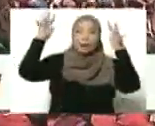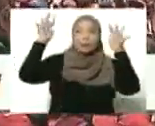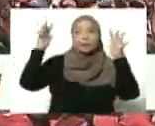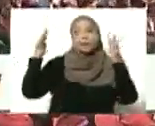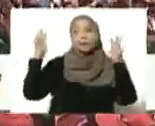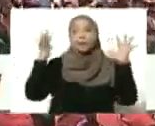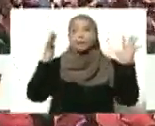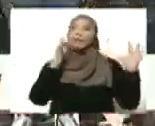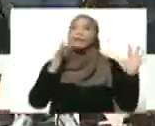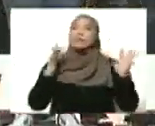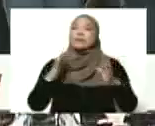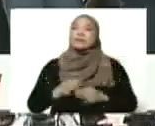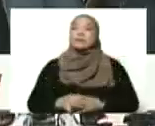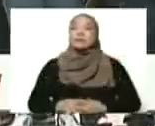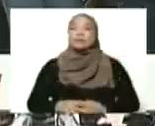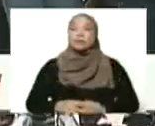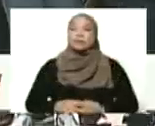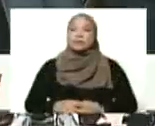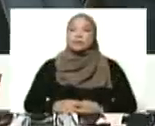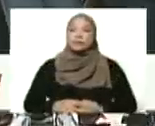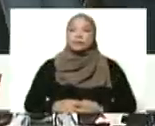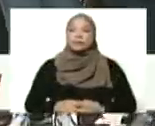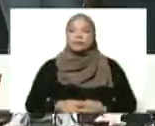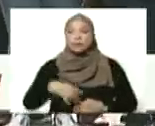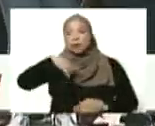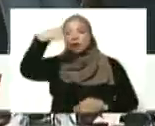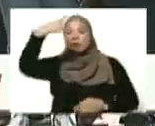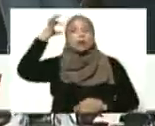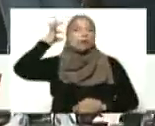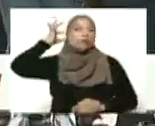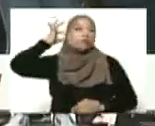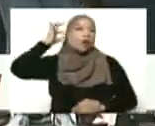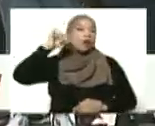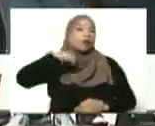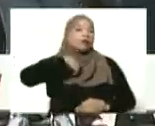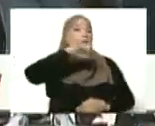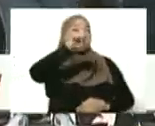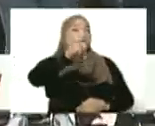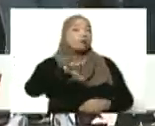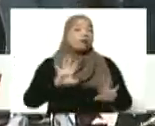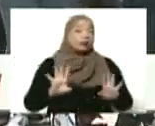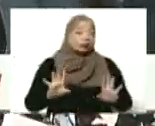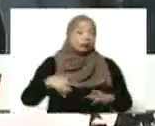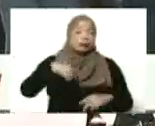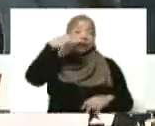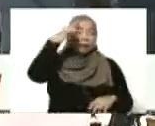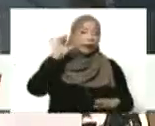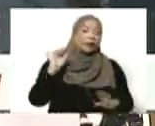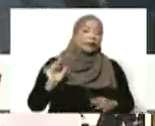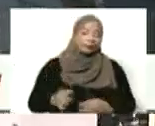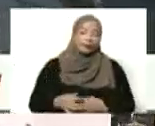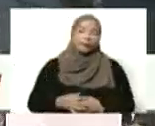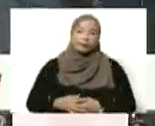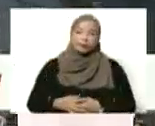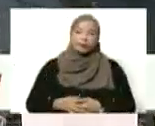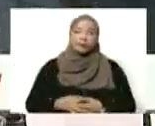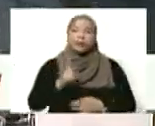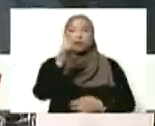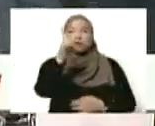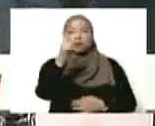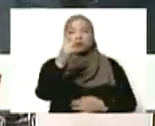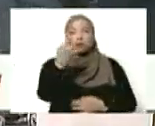Les voy a decir que me da pena preguntarle a las mujeres, pero lo voy a hacer. Ahora sí, a la una, a